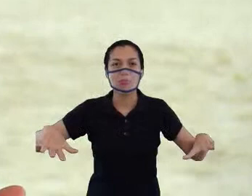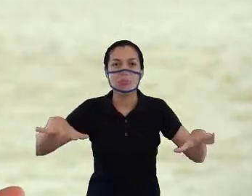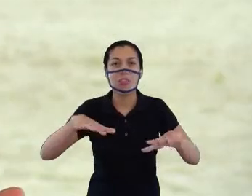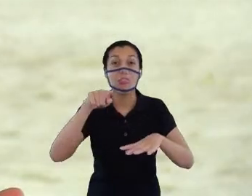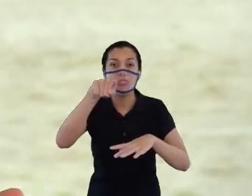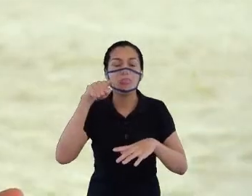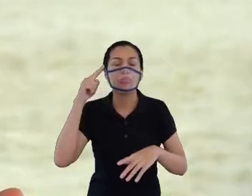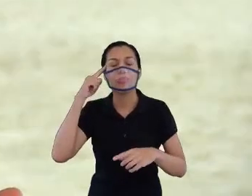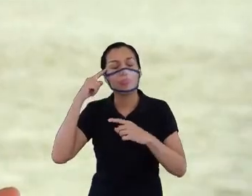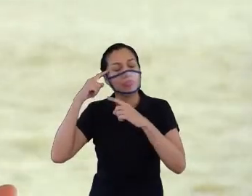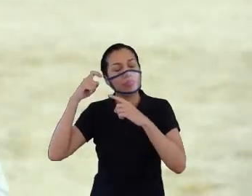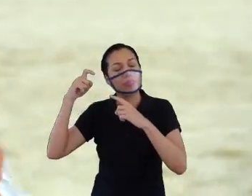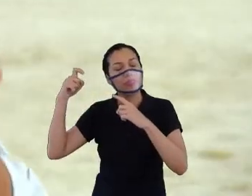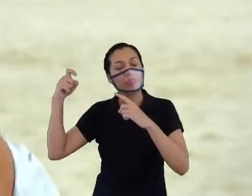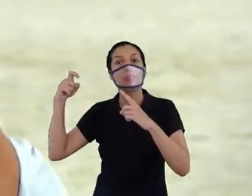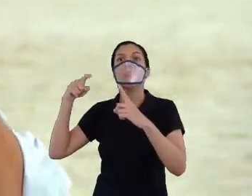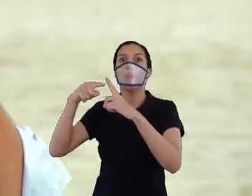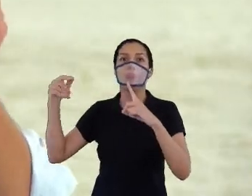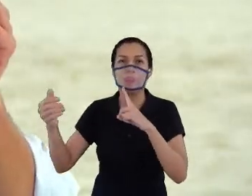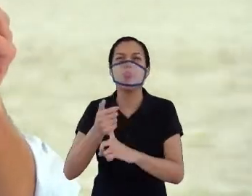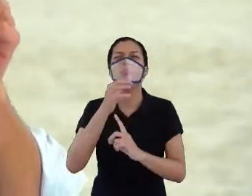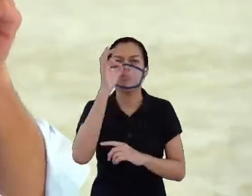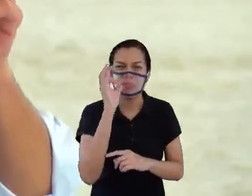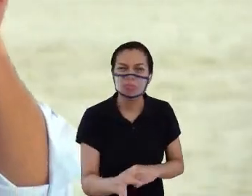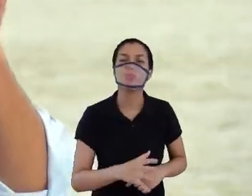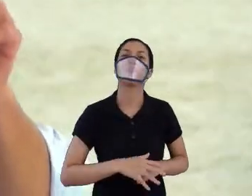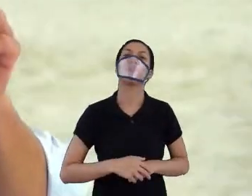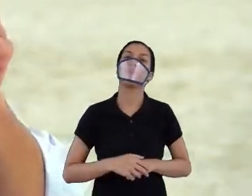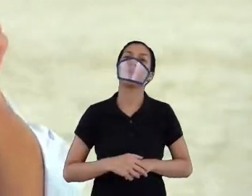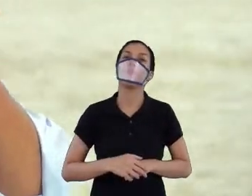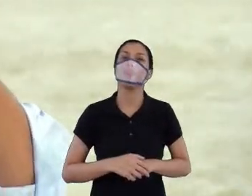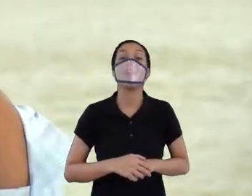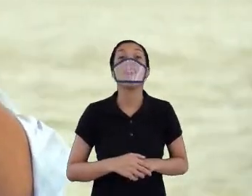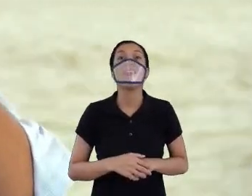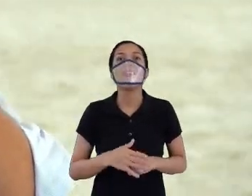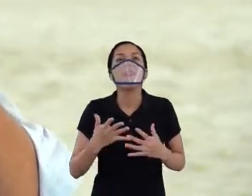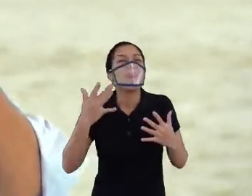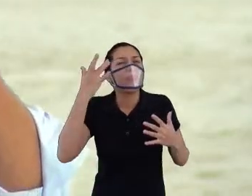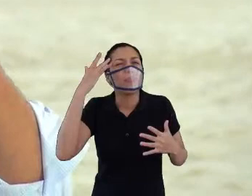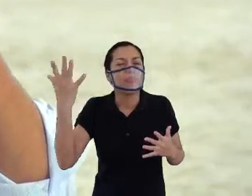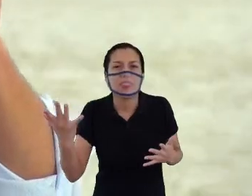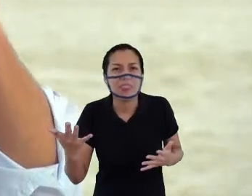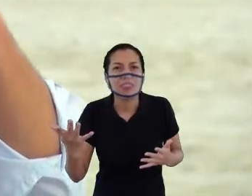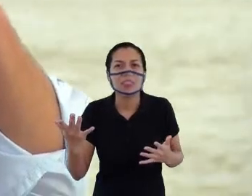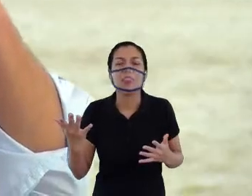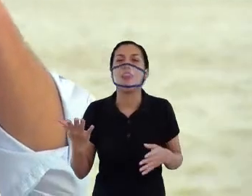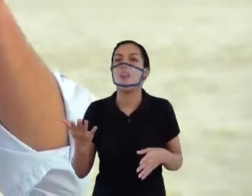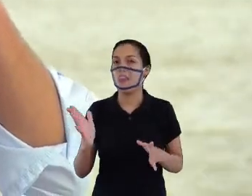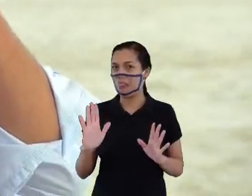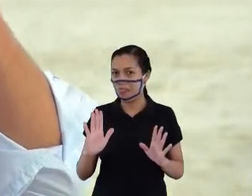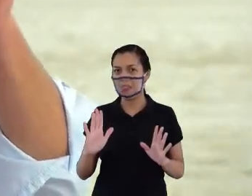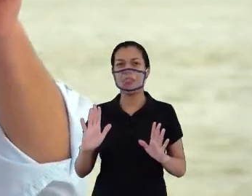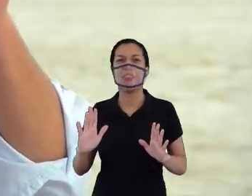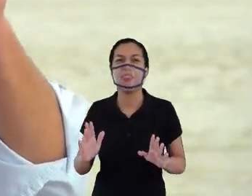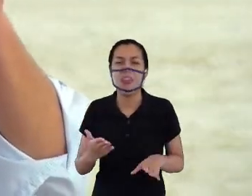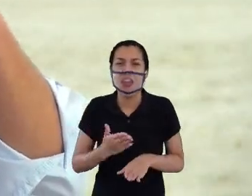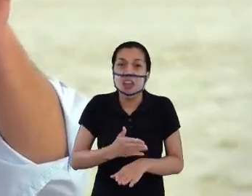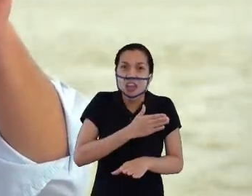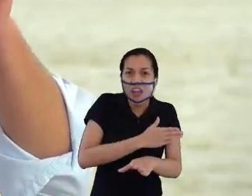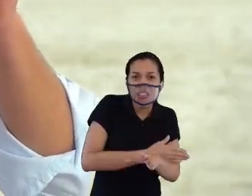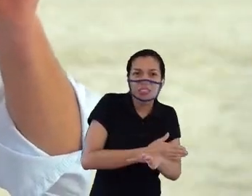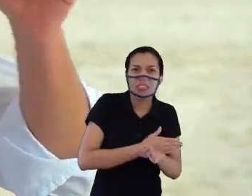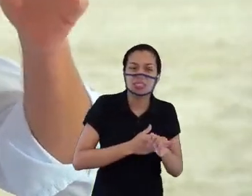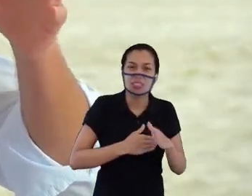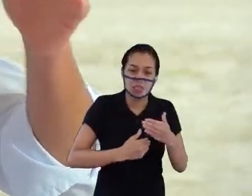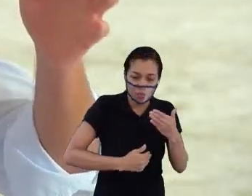en realidad. Y eso me parece muy importante porque eso se debe profundamente a un desarrollo que se ha venido